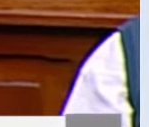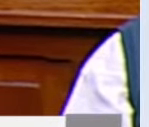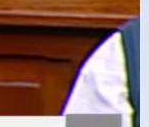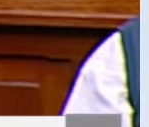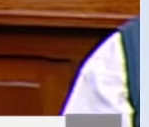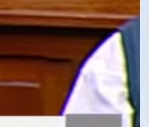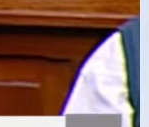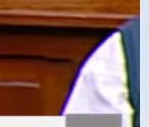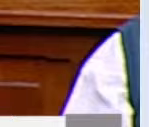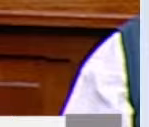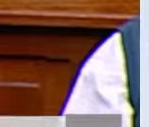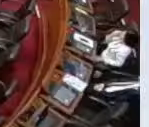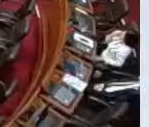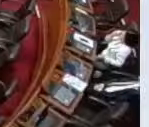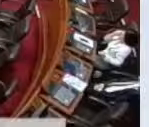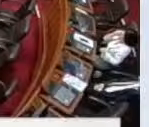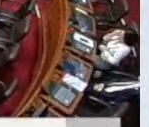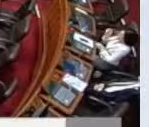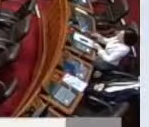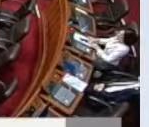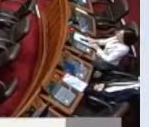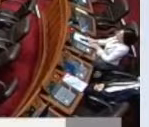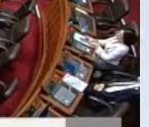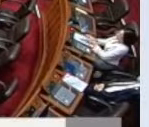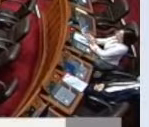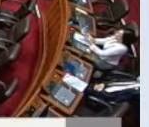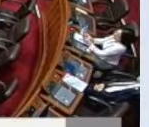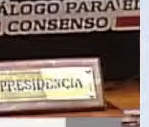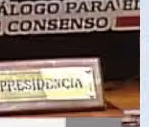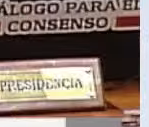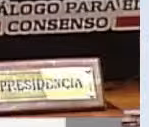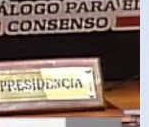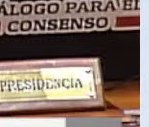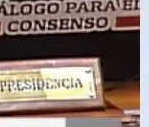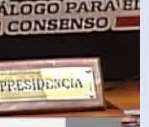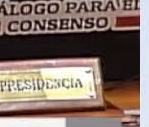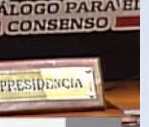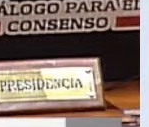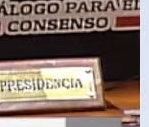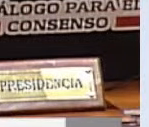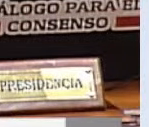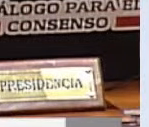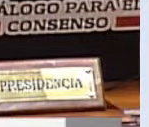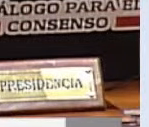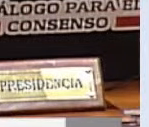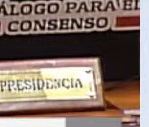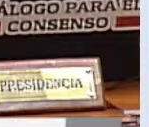tenga que... Gracias, congresista. Tiene luz a la palabra el congresista Moris Ellis por un minuto.